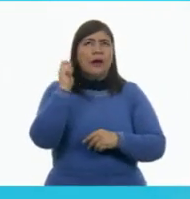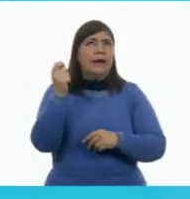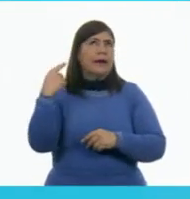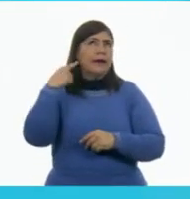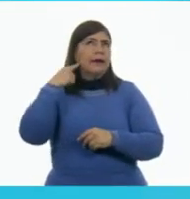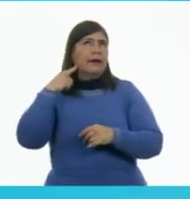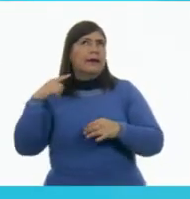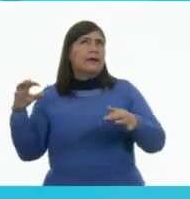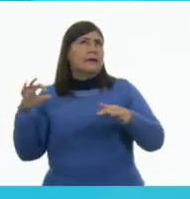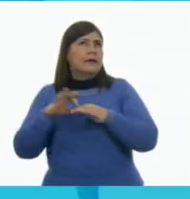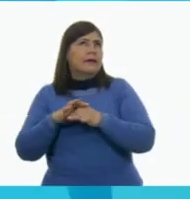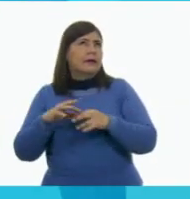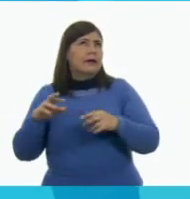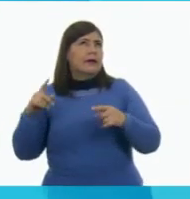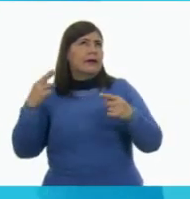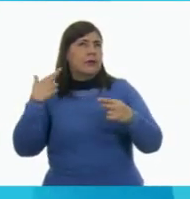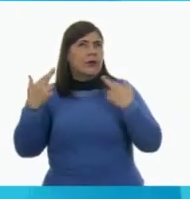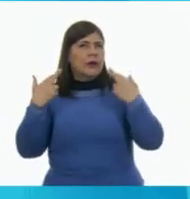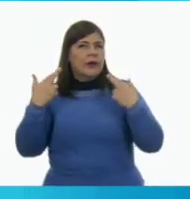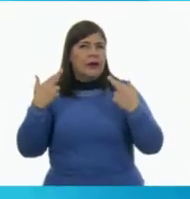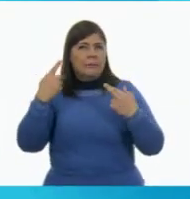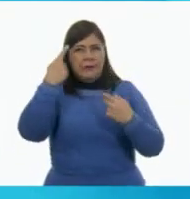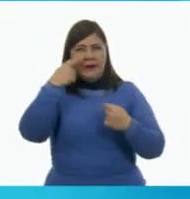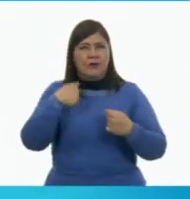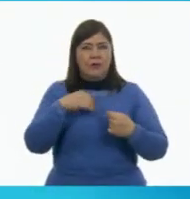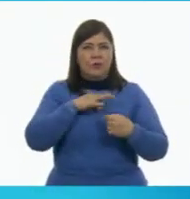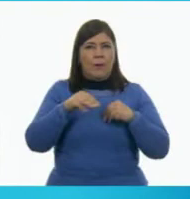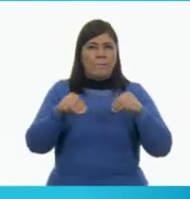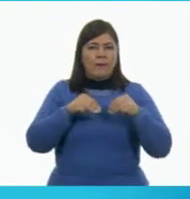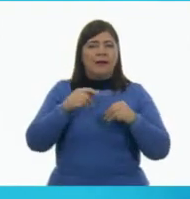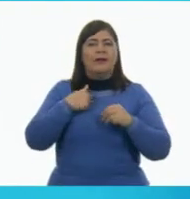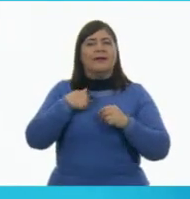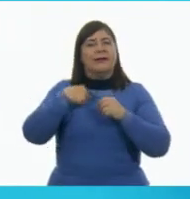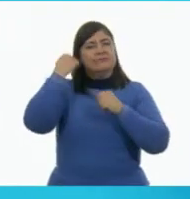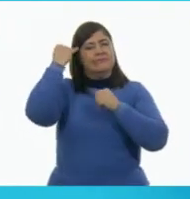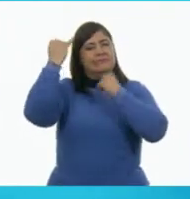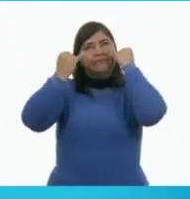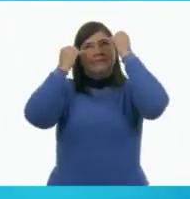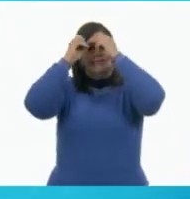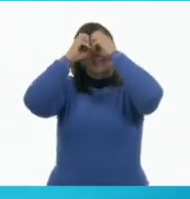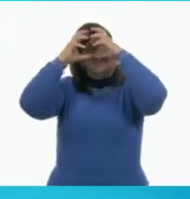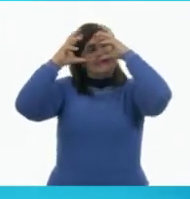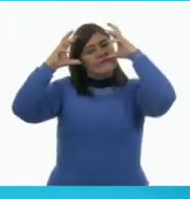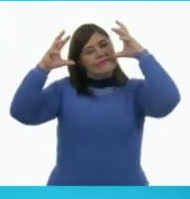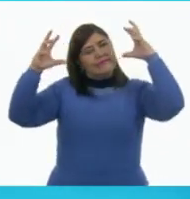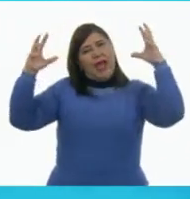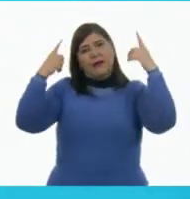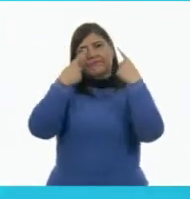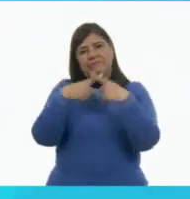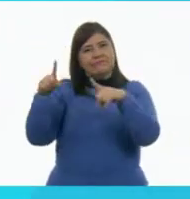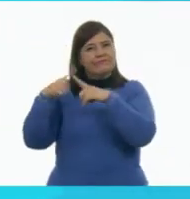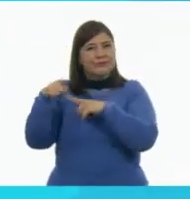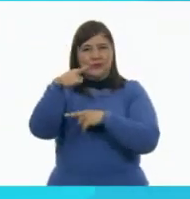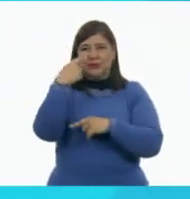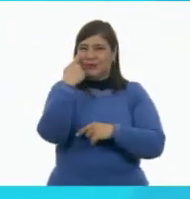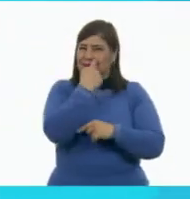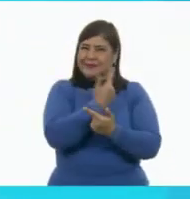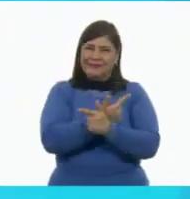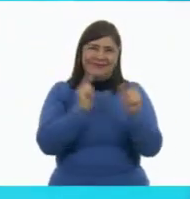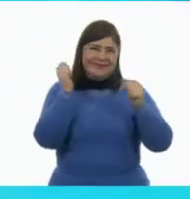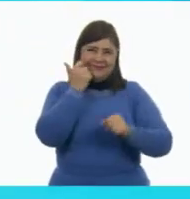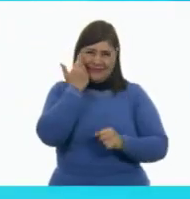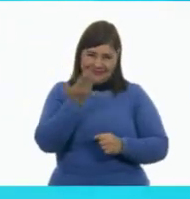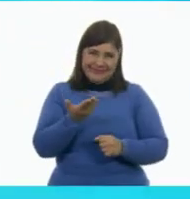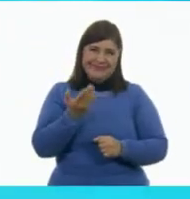sonido que te invite a moverte y libera tu imaginación. Que suceda todo lo que tú quieras.